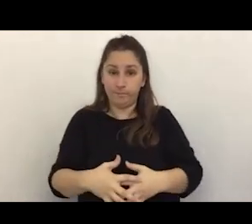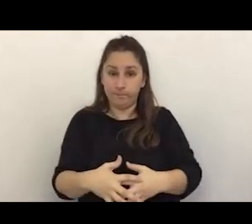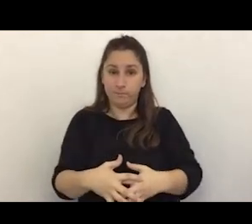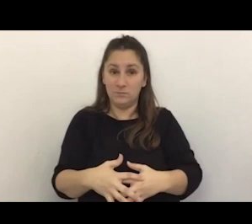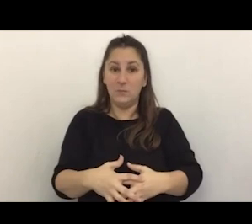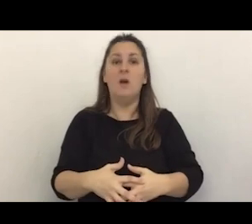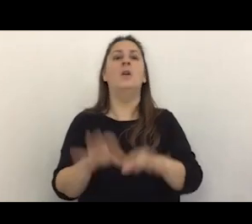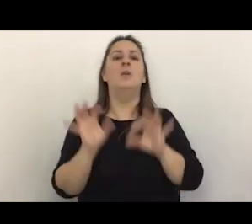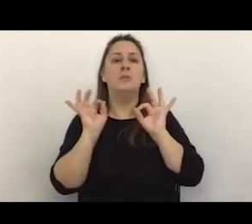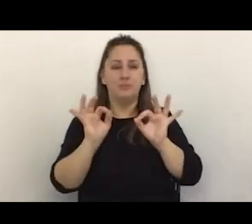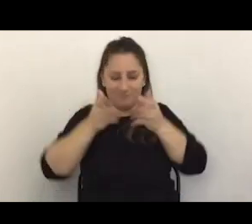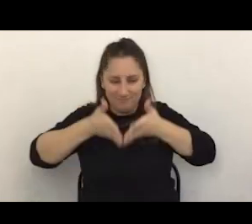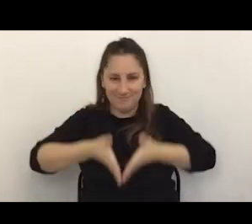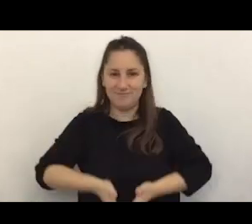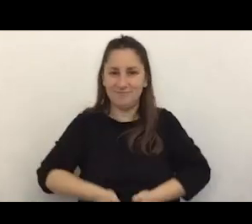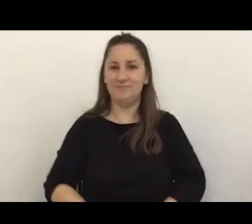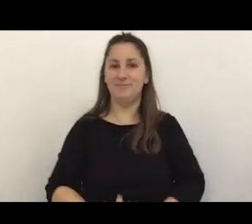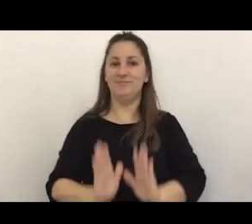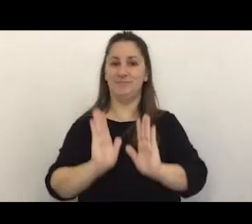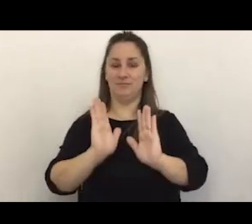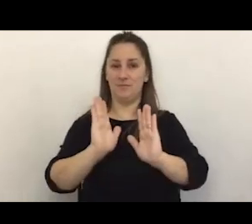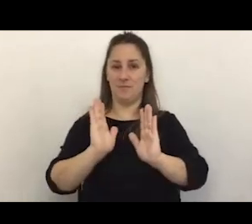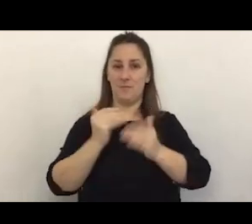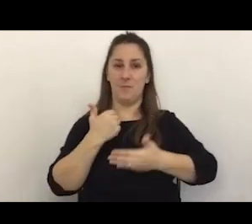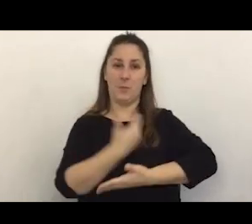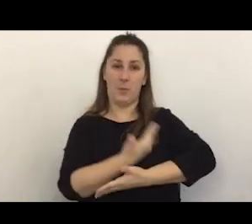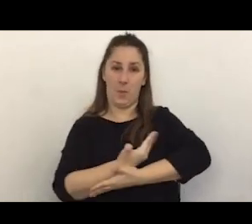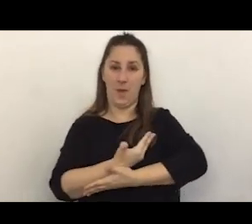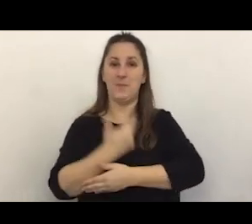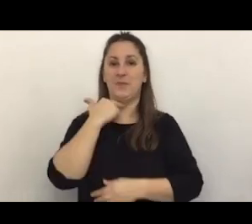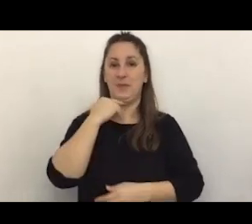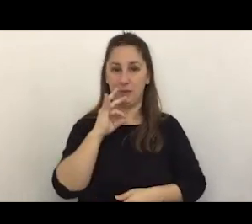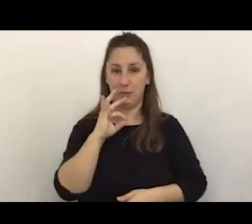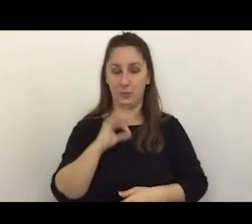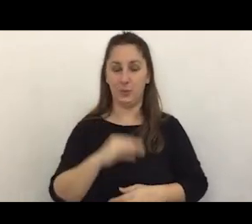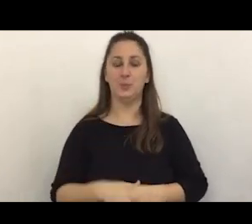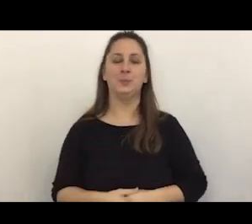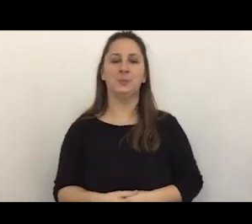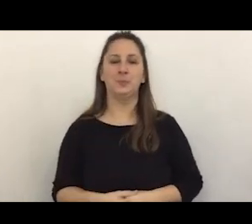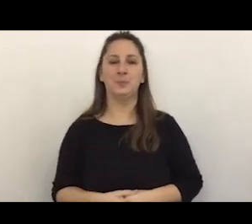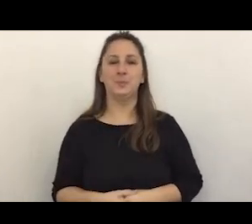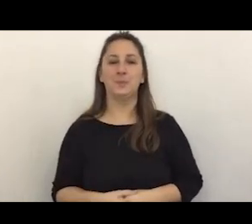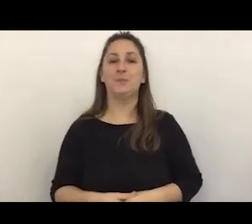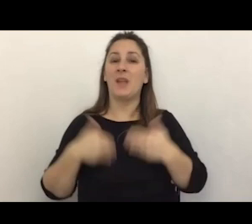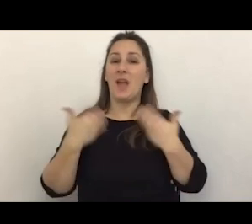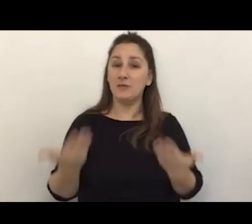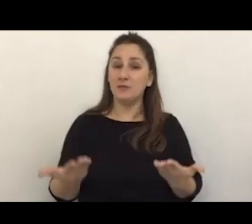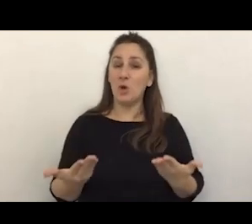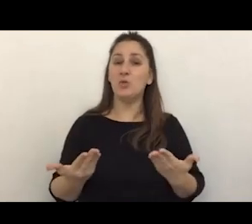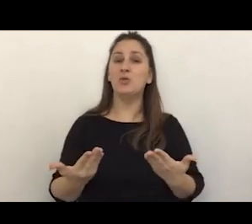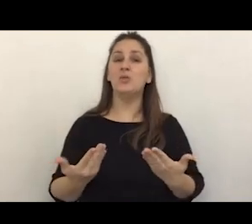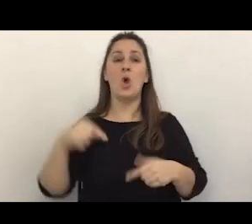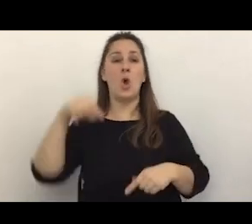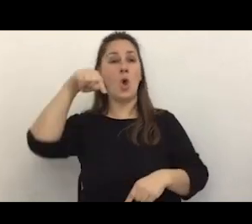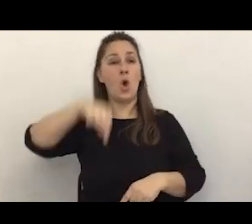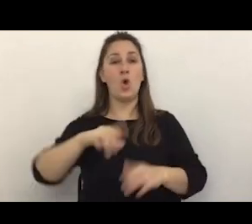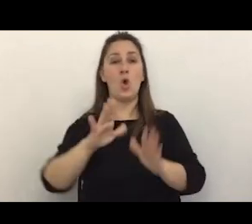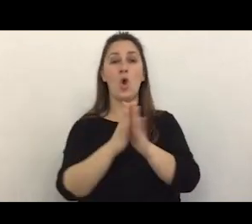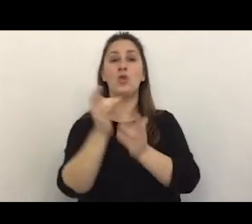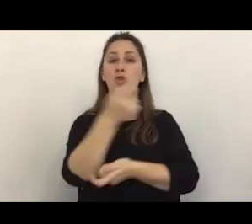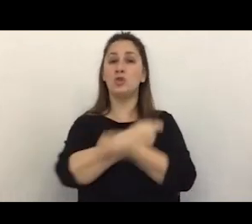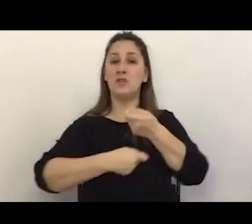el nacimiento de un hijo. ¿Sí? Entonces, de alguna manera la novedad que nos trajo el Código Civil y